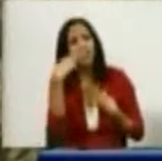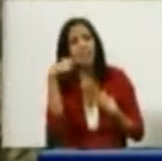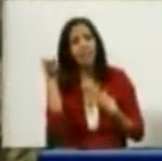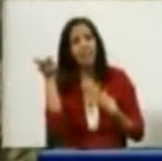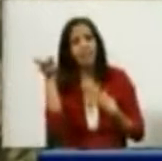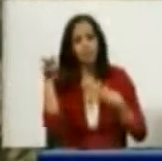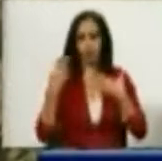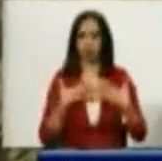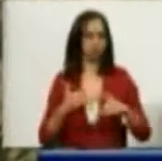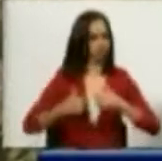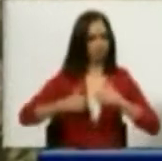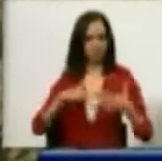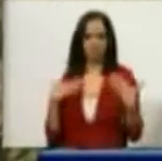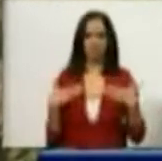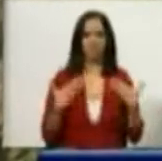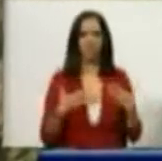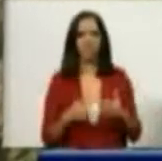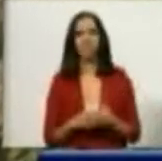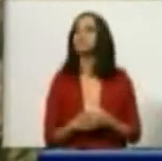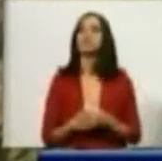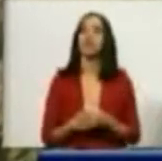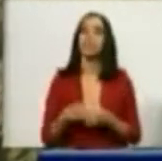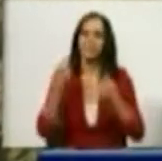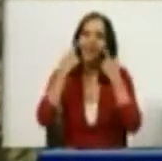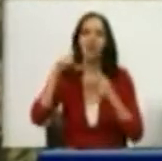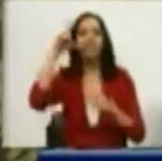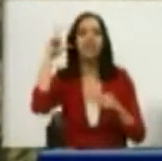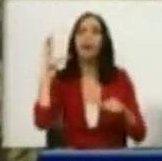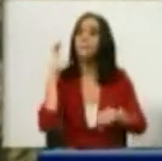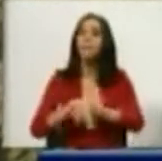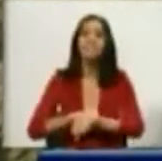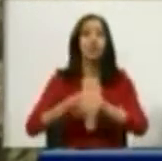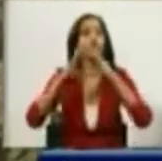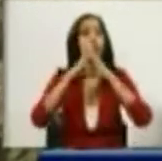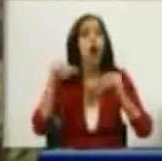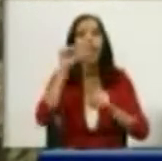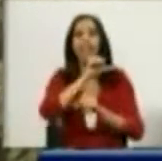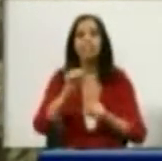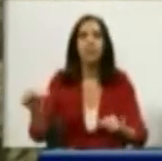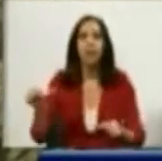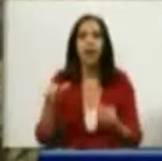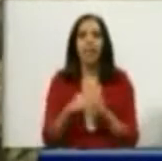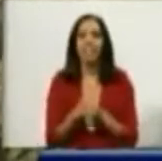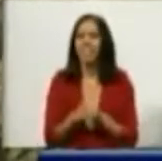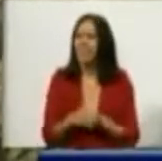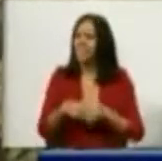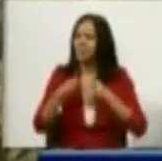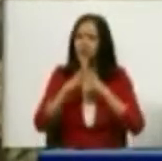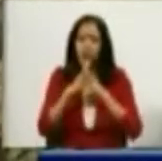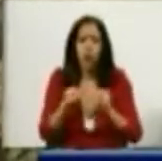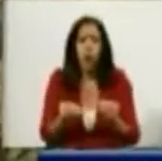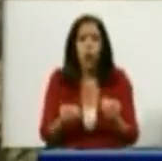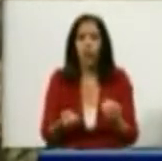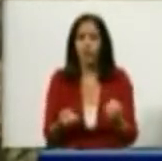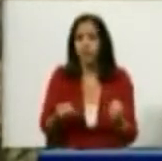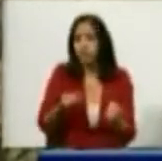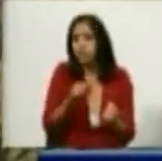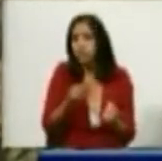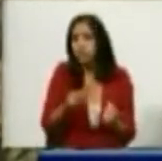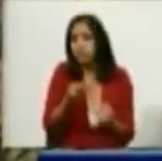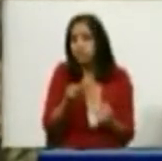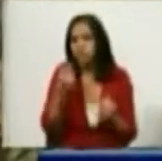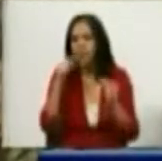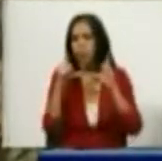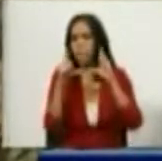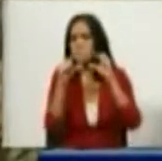cuando mira cuando le dé mataba preso toda la semana pedía el examen de la próstata toda la semana